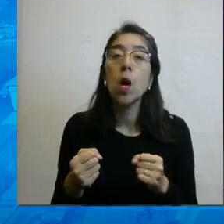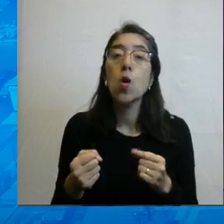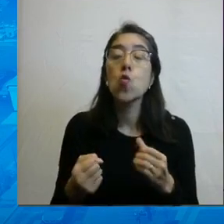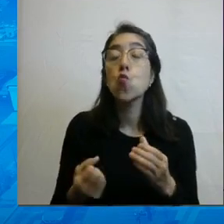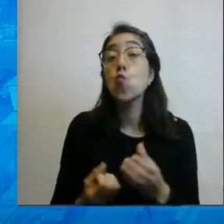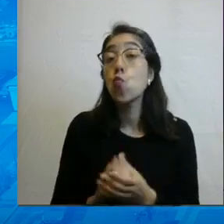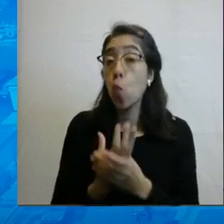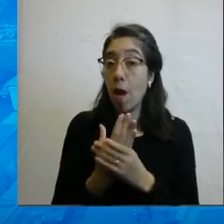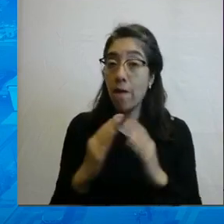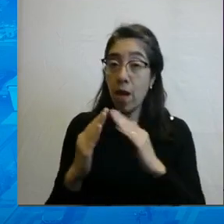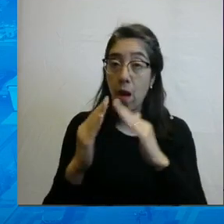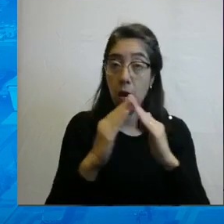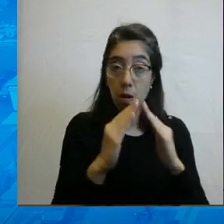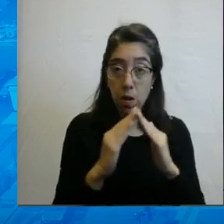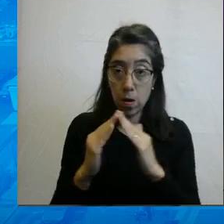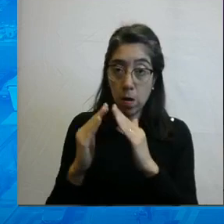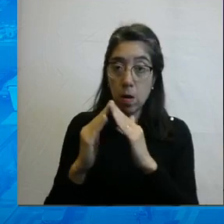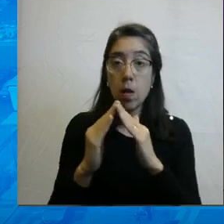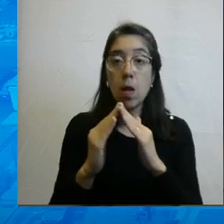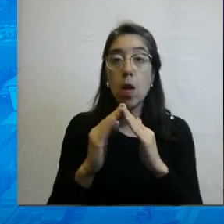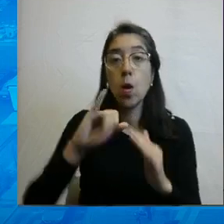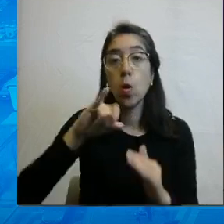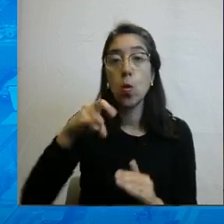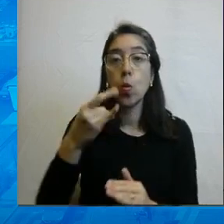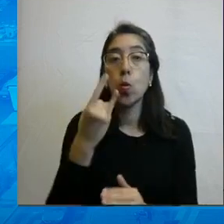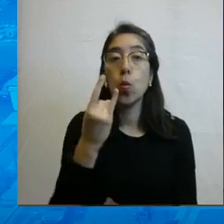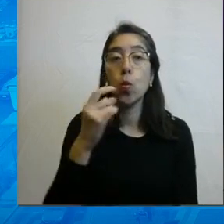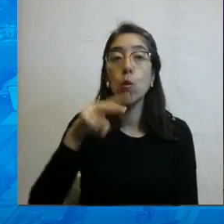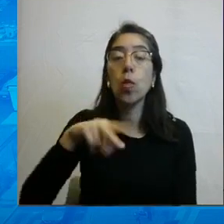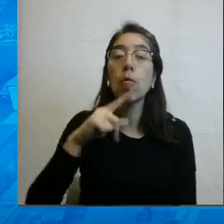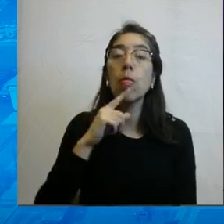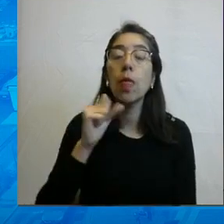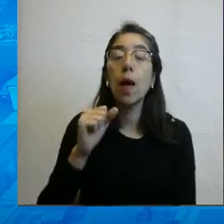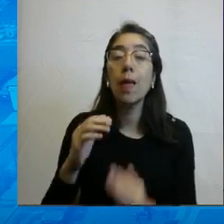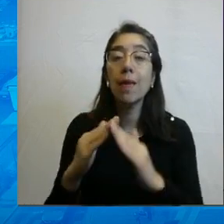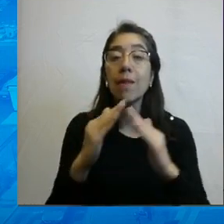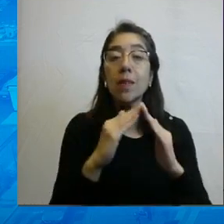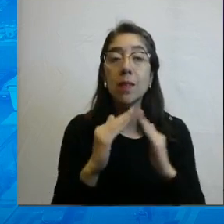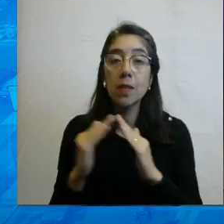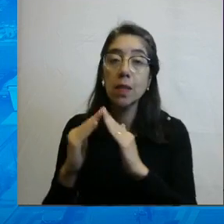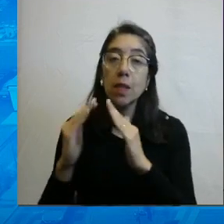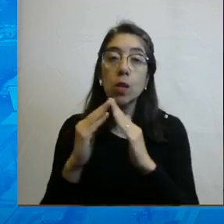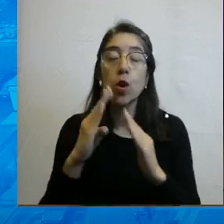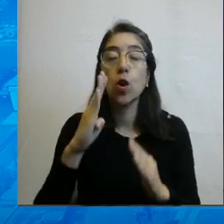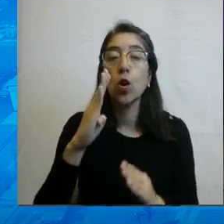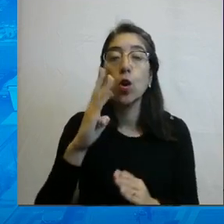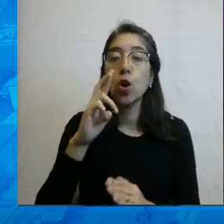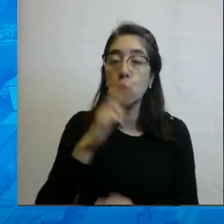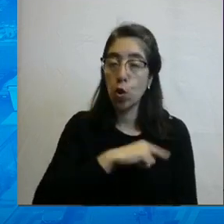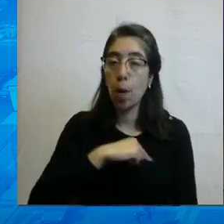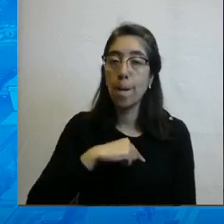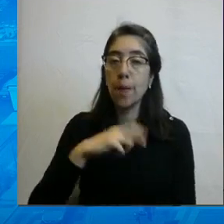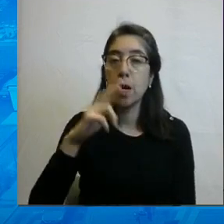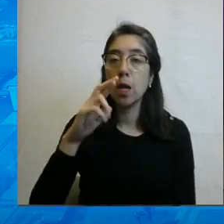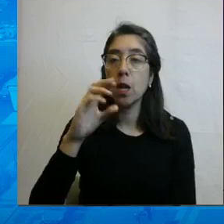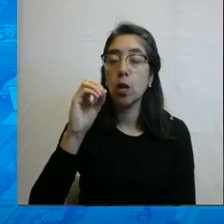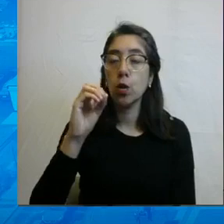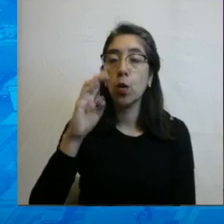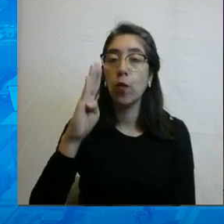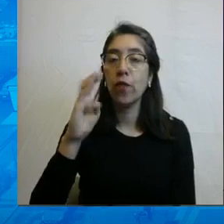población Padre Demetrio Bravo. Es una sede social que está ubicada en la calle Ignacio Carrera Pinto, 383, esquina Arturo